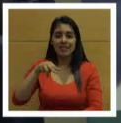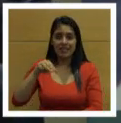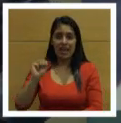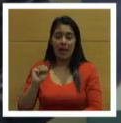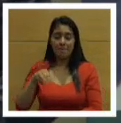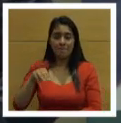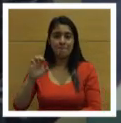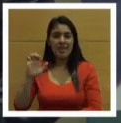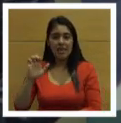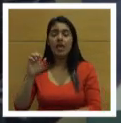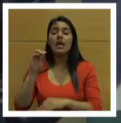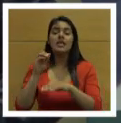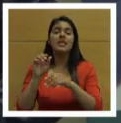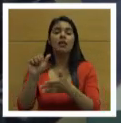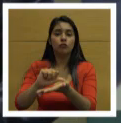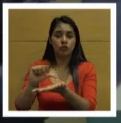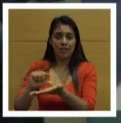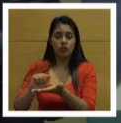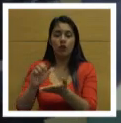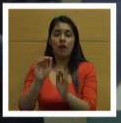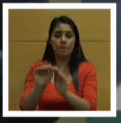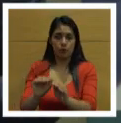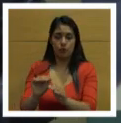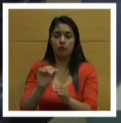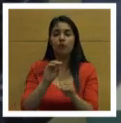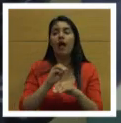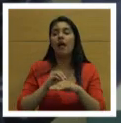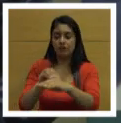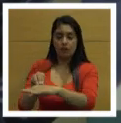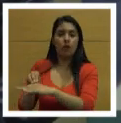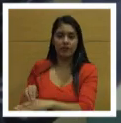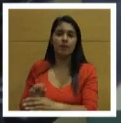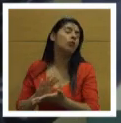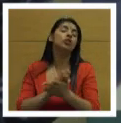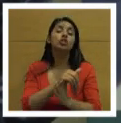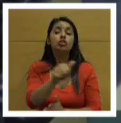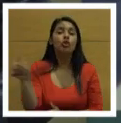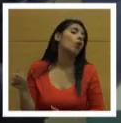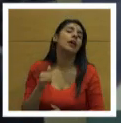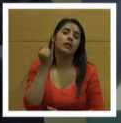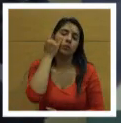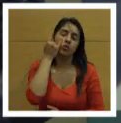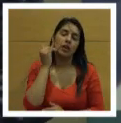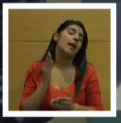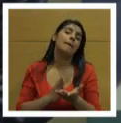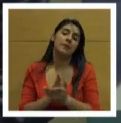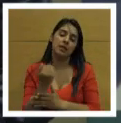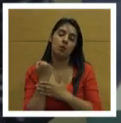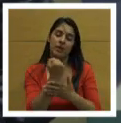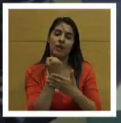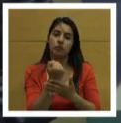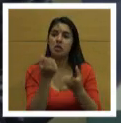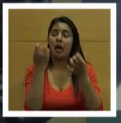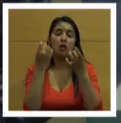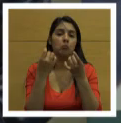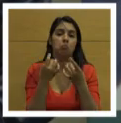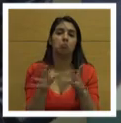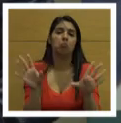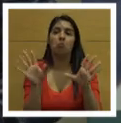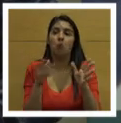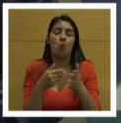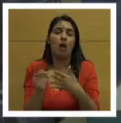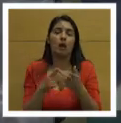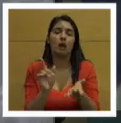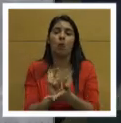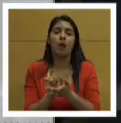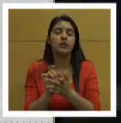y ahí entonces empezamos todas las instituciones a ir en ayuda de esta mujer, sea donde ella se encuentre, para efecto de,